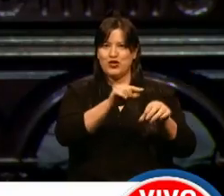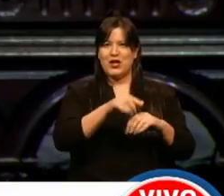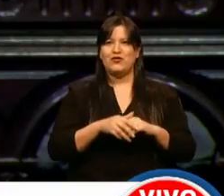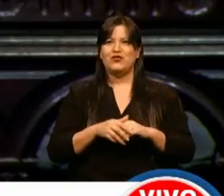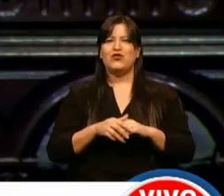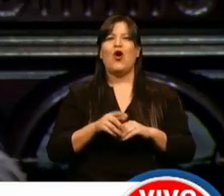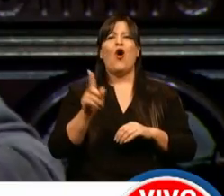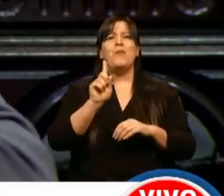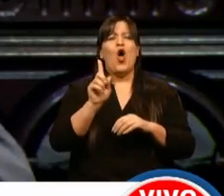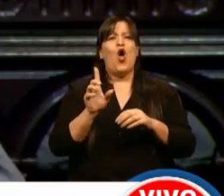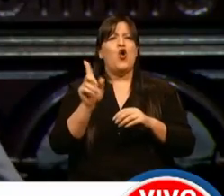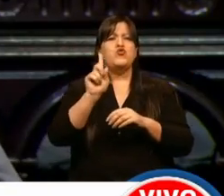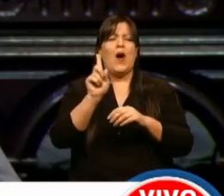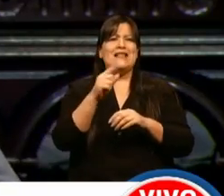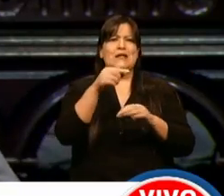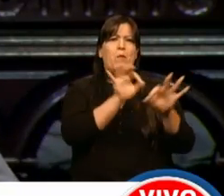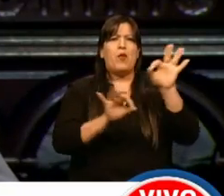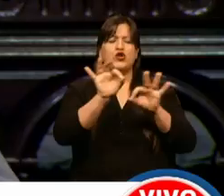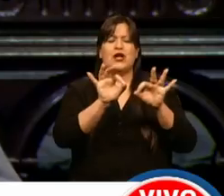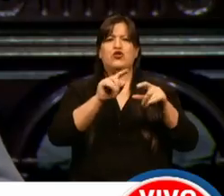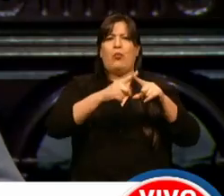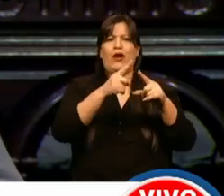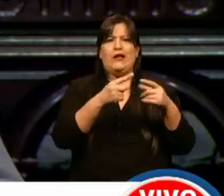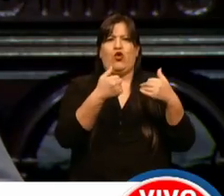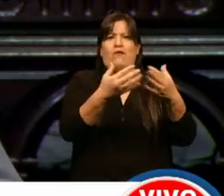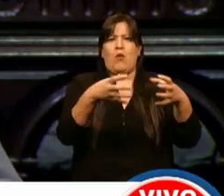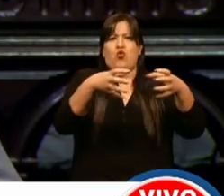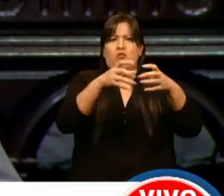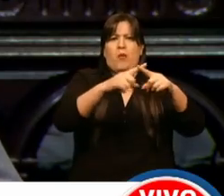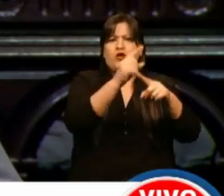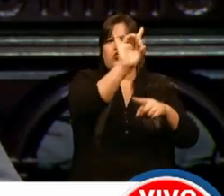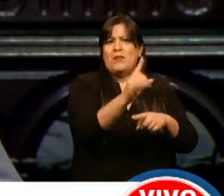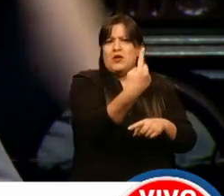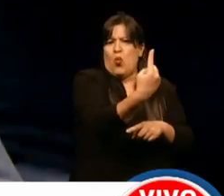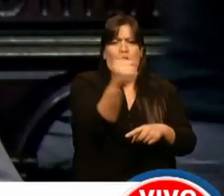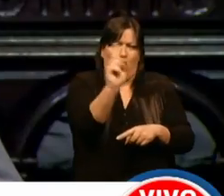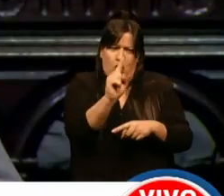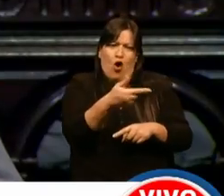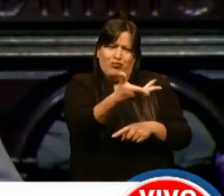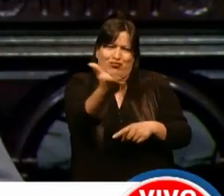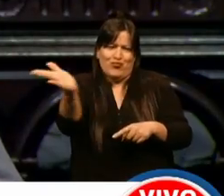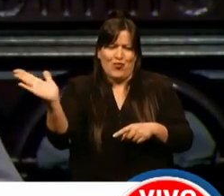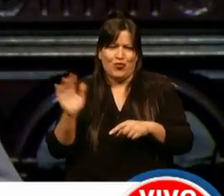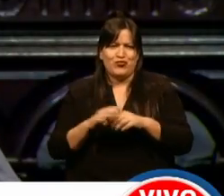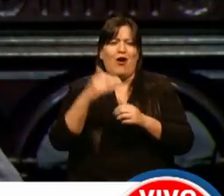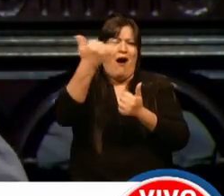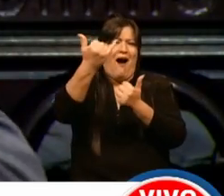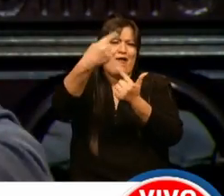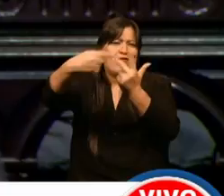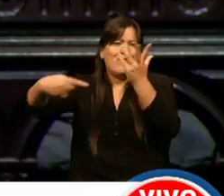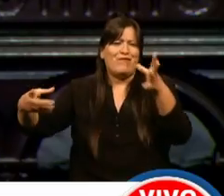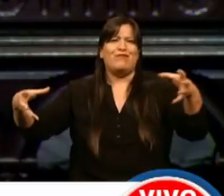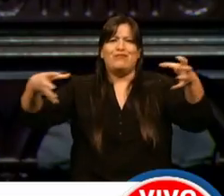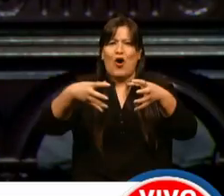no es un espacio político en particular sino que incluso lo parece muchas veces en diferentes tipos de